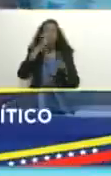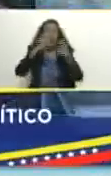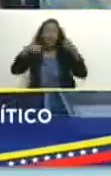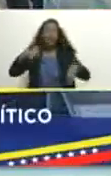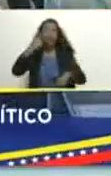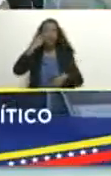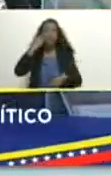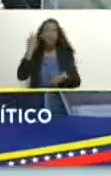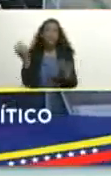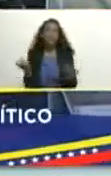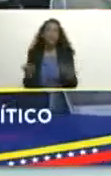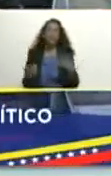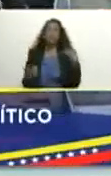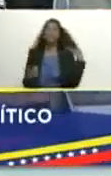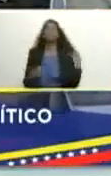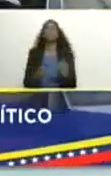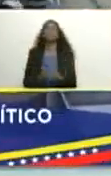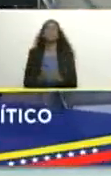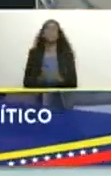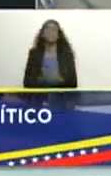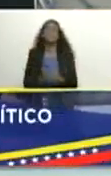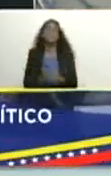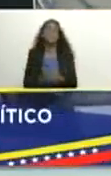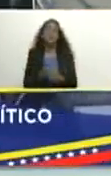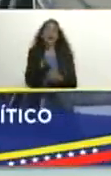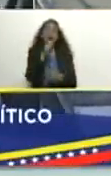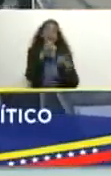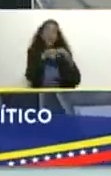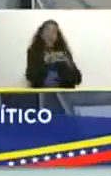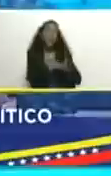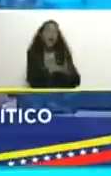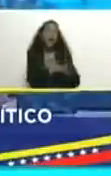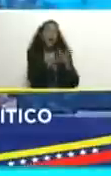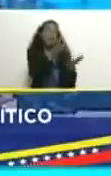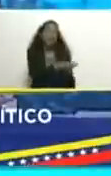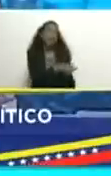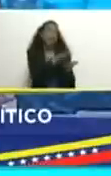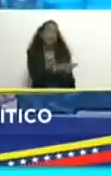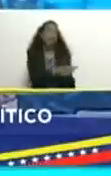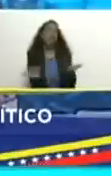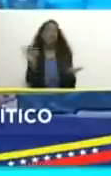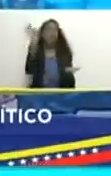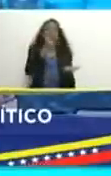Queda mosquito, dice Calona. Calona dice que agua empichada, mosquito.